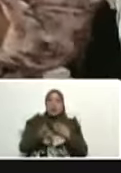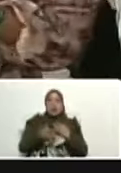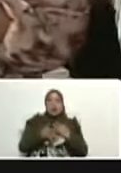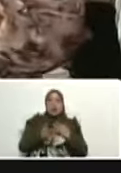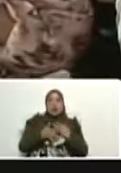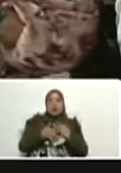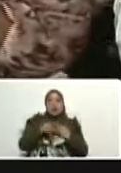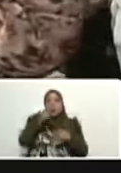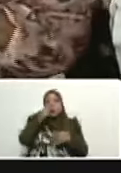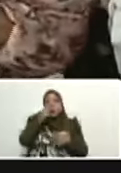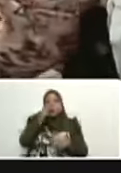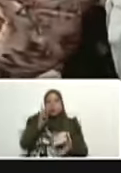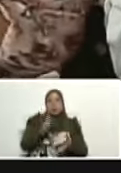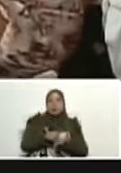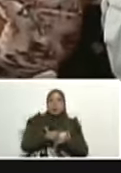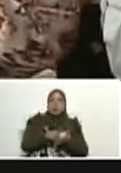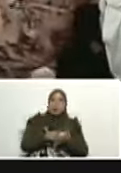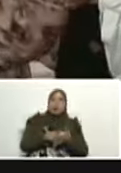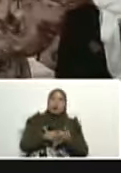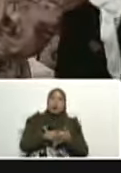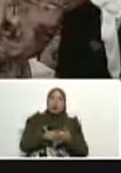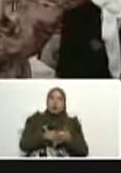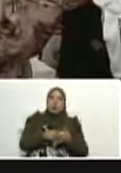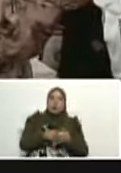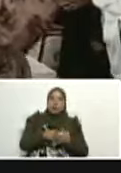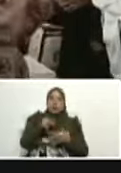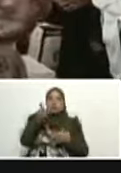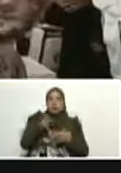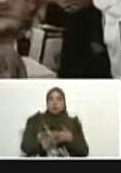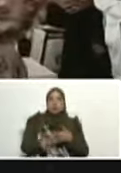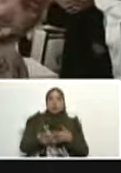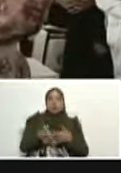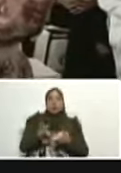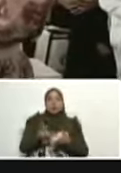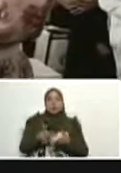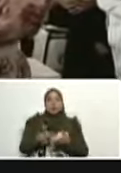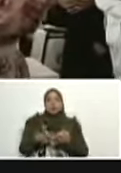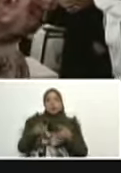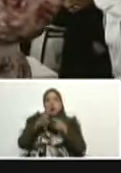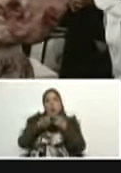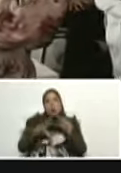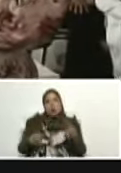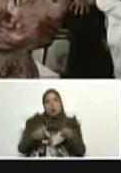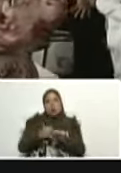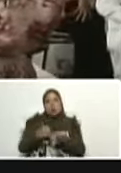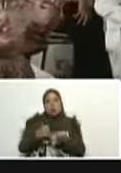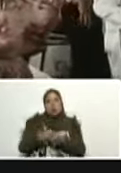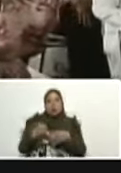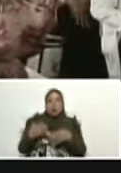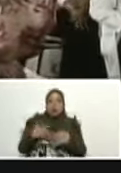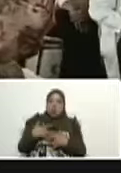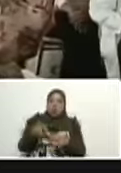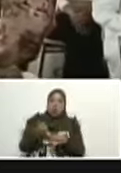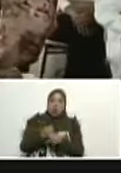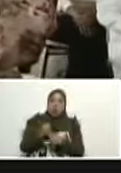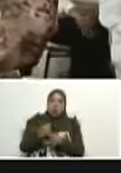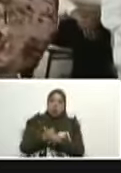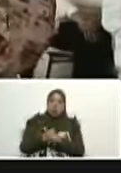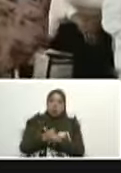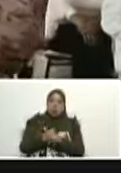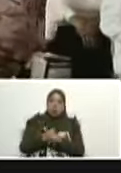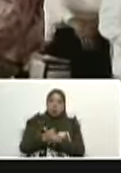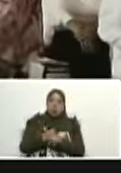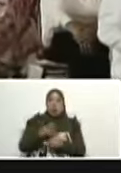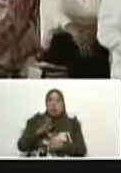del doctor Humberto Fernández Morán está ahí, de ese compromiso y de ese interés que tenemos para